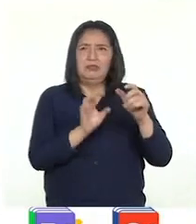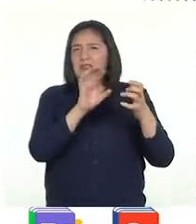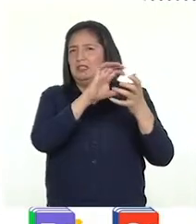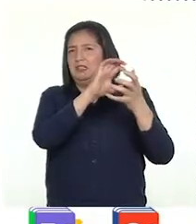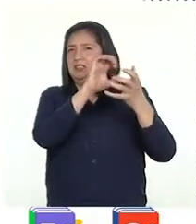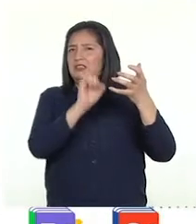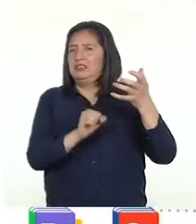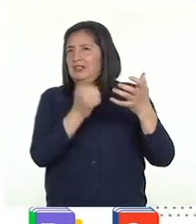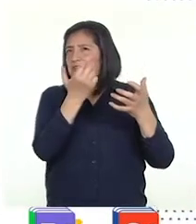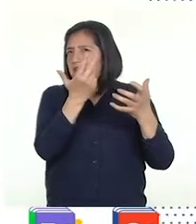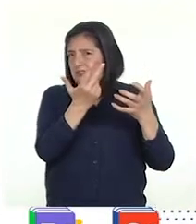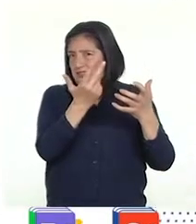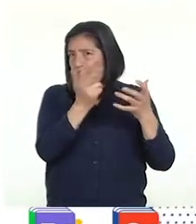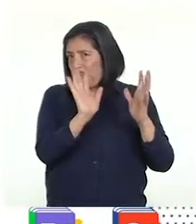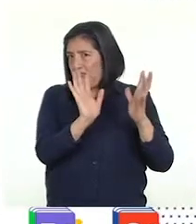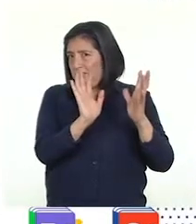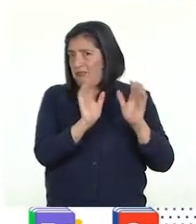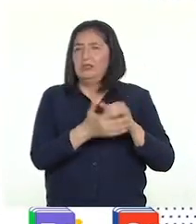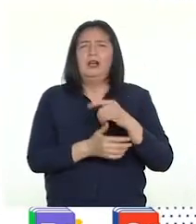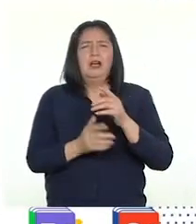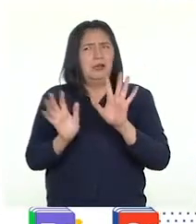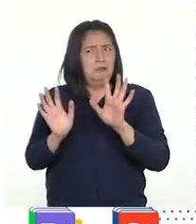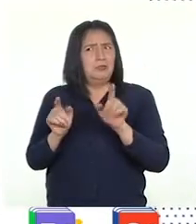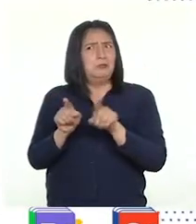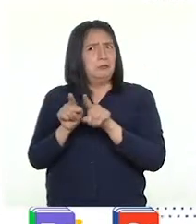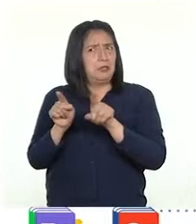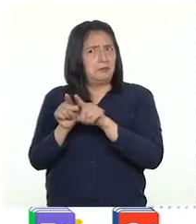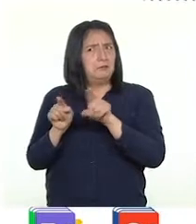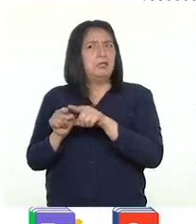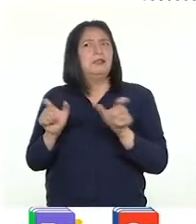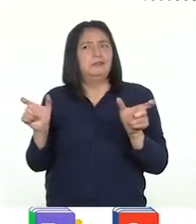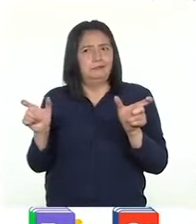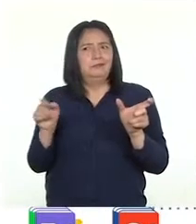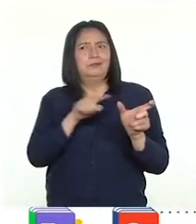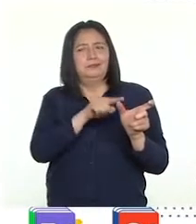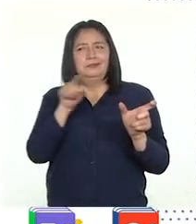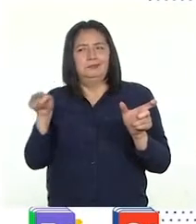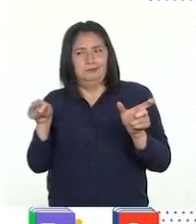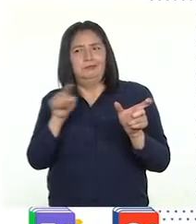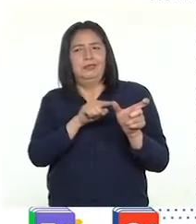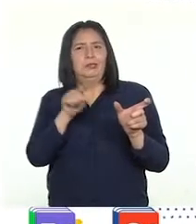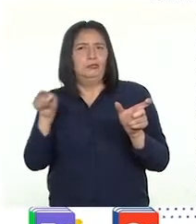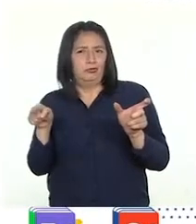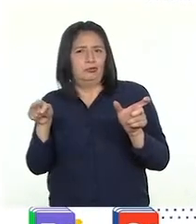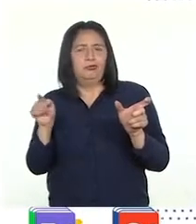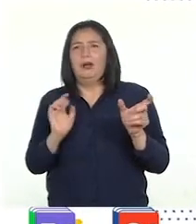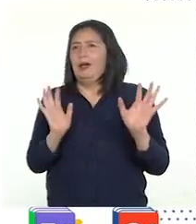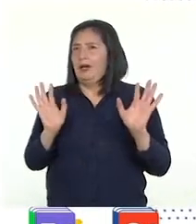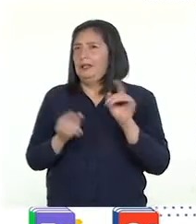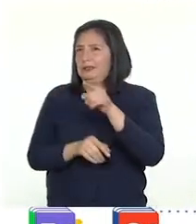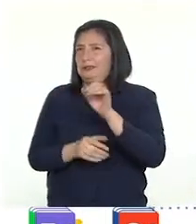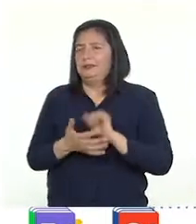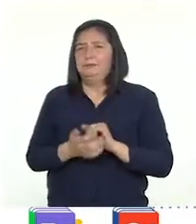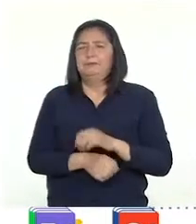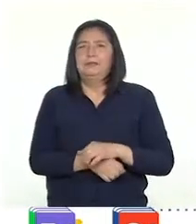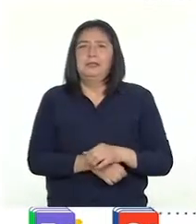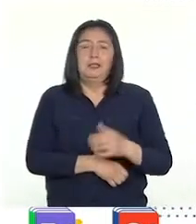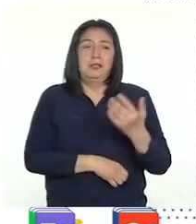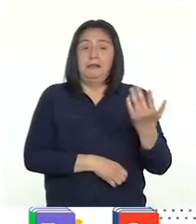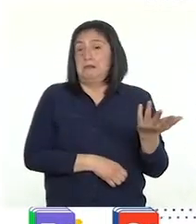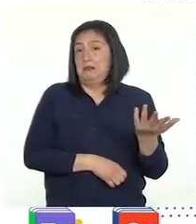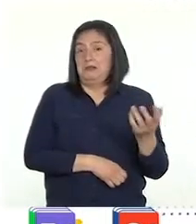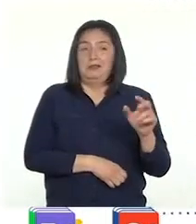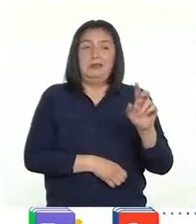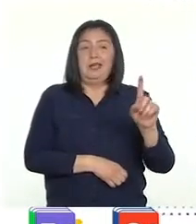esas 3 unidades que sobran, pero se lo hacemos a ambos miembros de la ecuación. Así, si